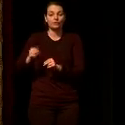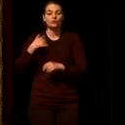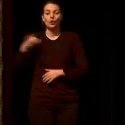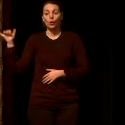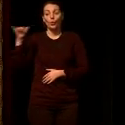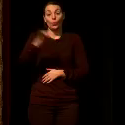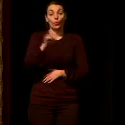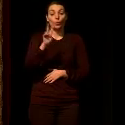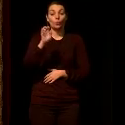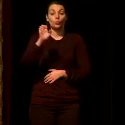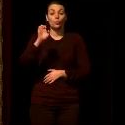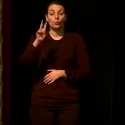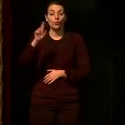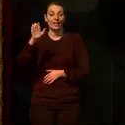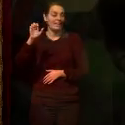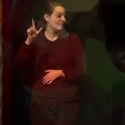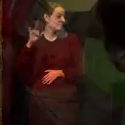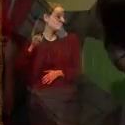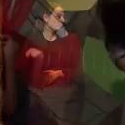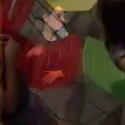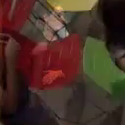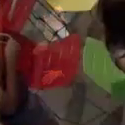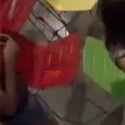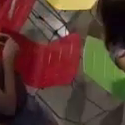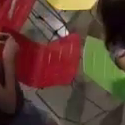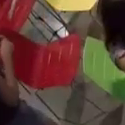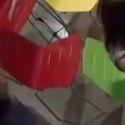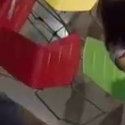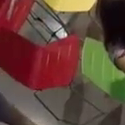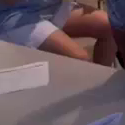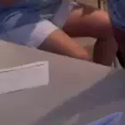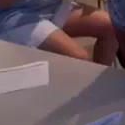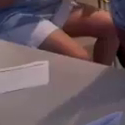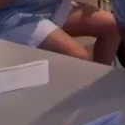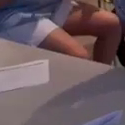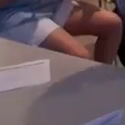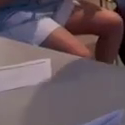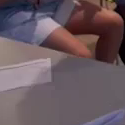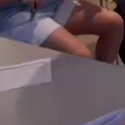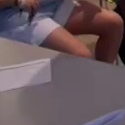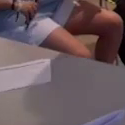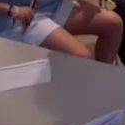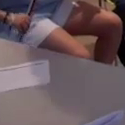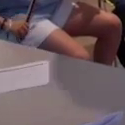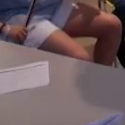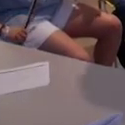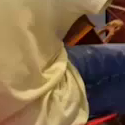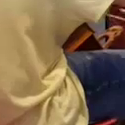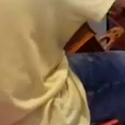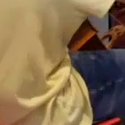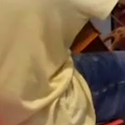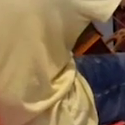vueling no se lo digáis porque he roto un papel de su revista lo que aprendí de él es